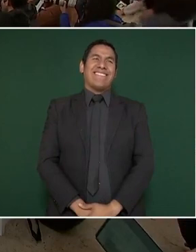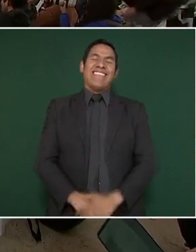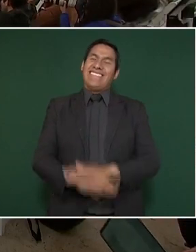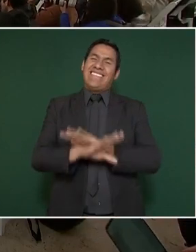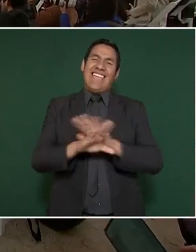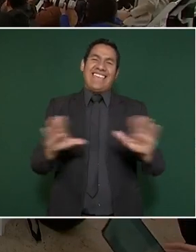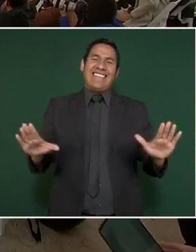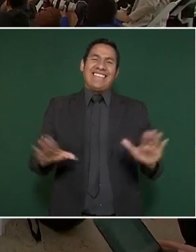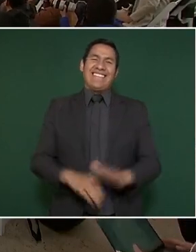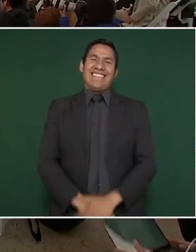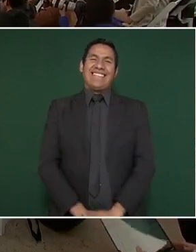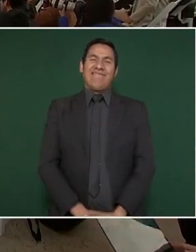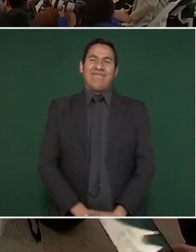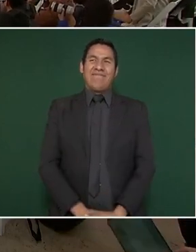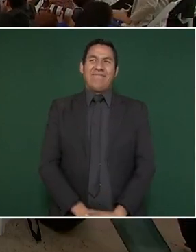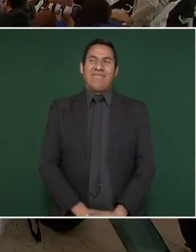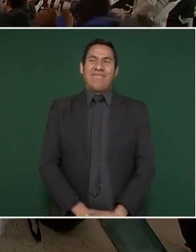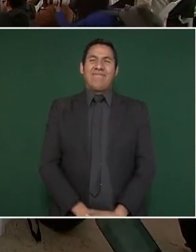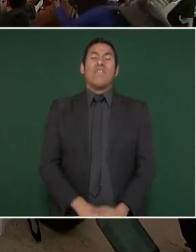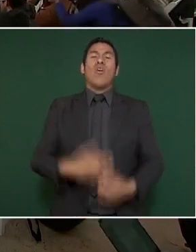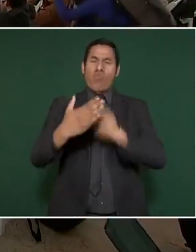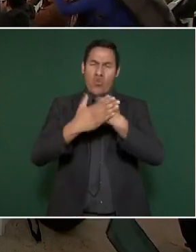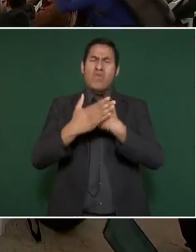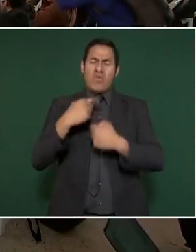Adiós voy a